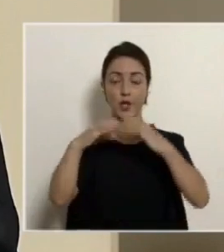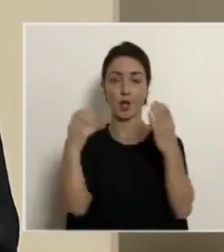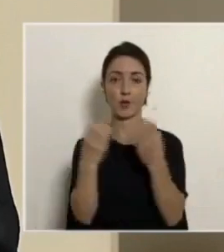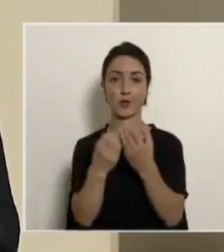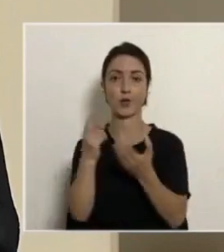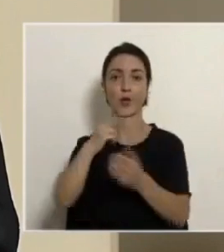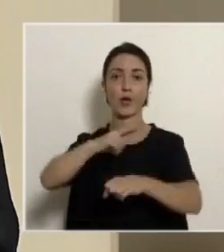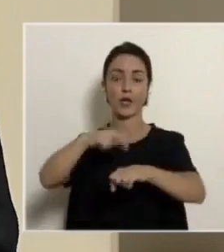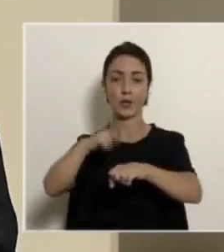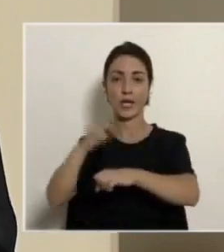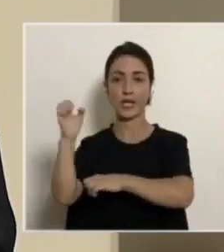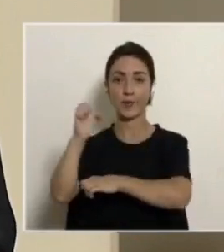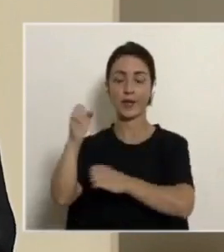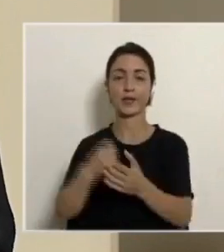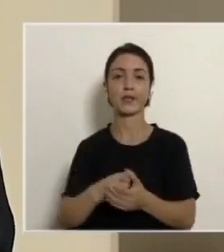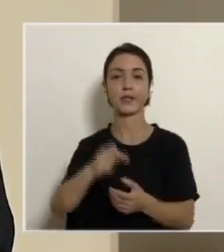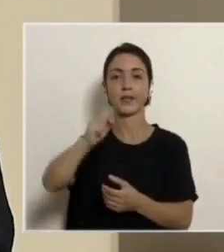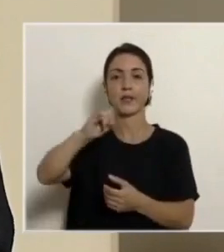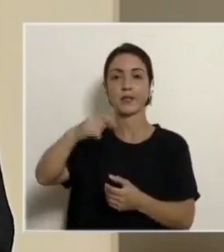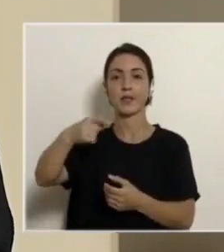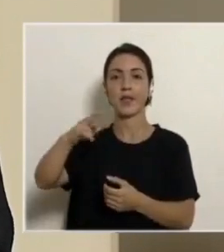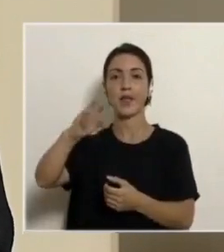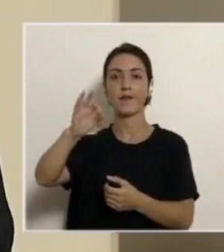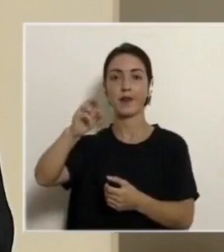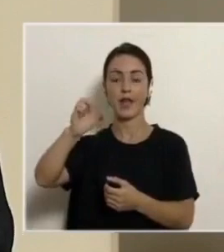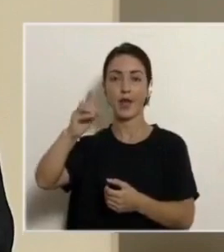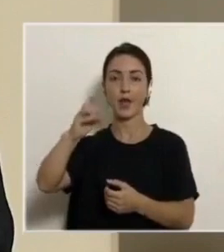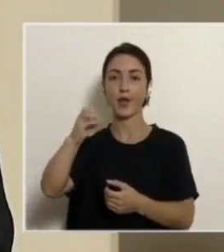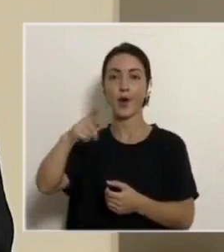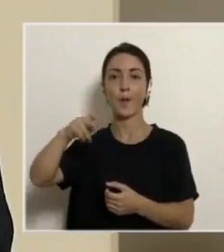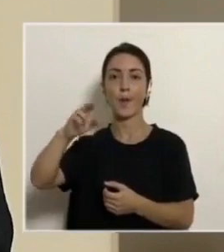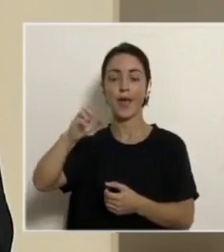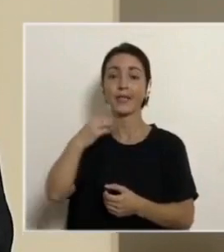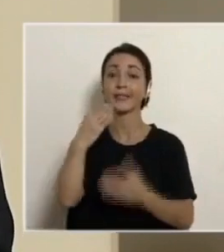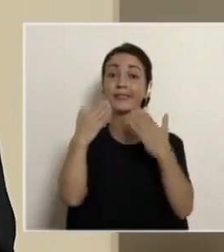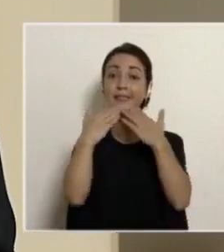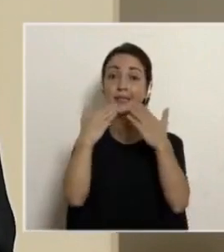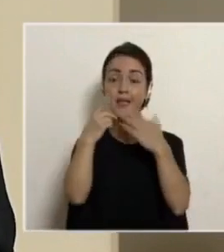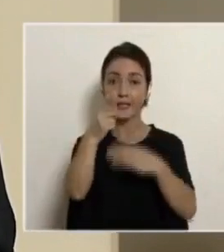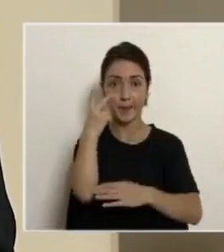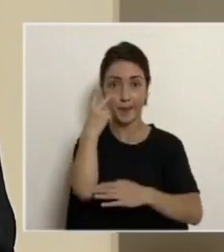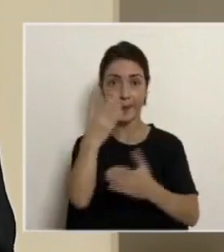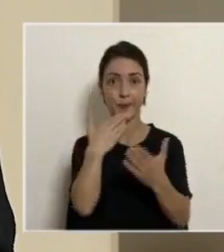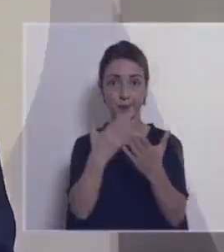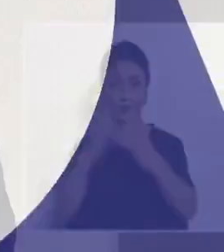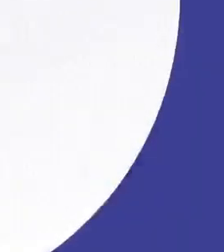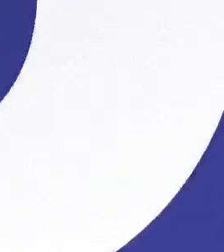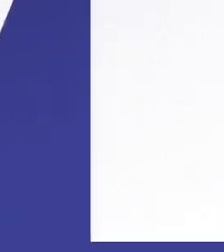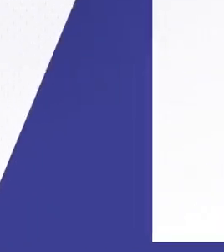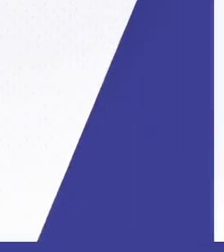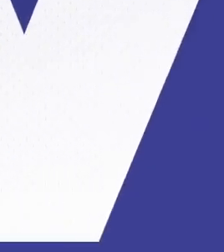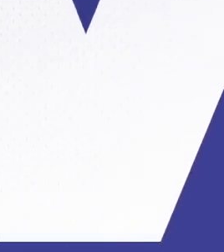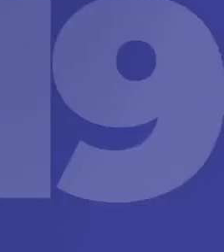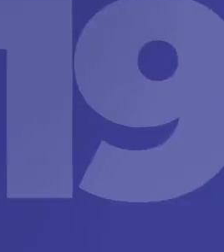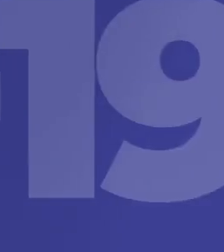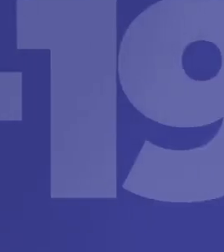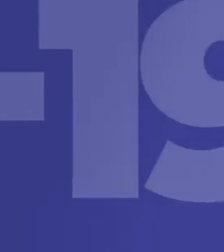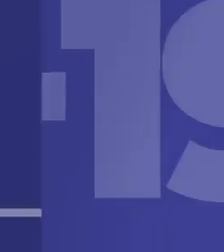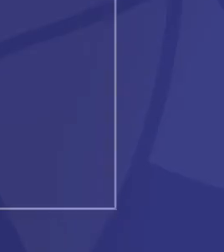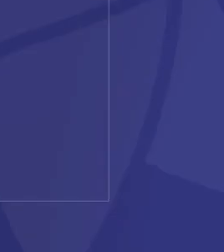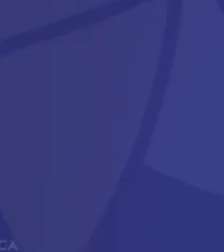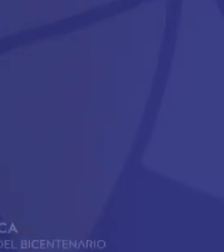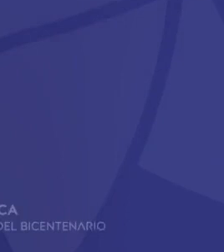Nacional de Emergencias, el señor Sigifredo Pérez. A ustedes muchas gracias por su sintonía. Muy buenas tardes.